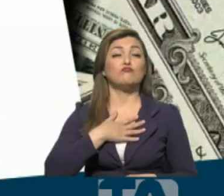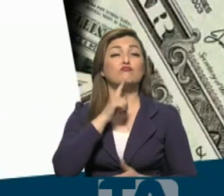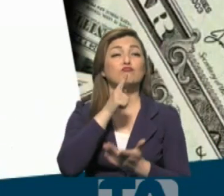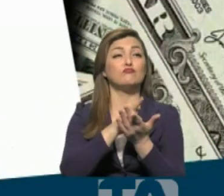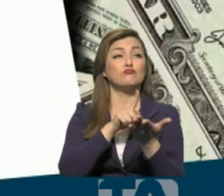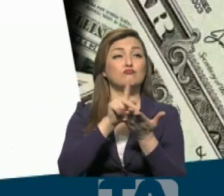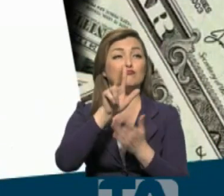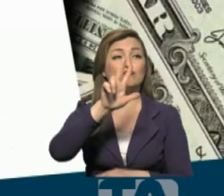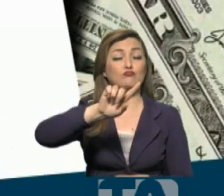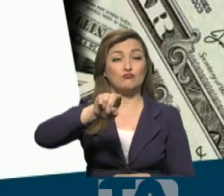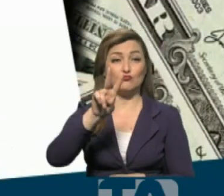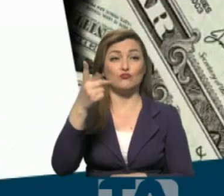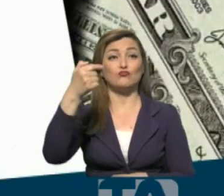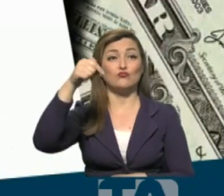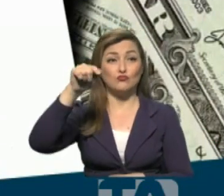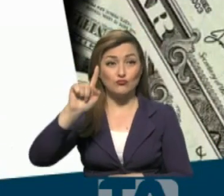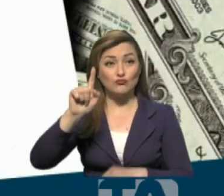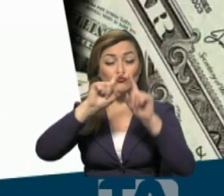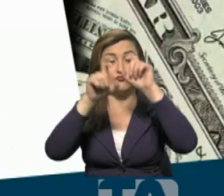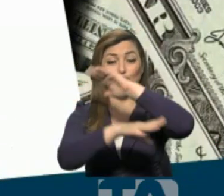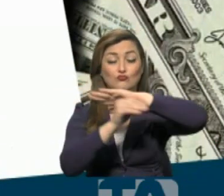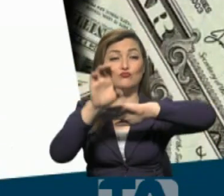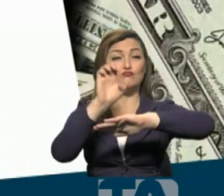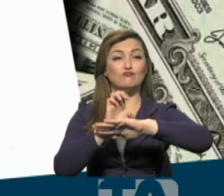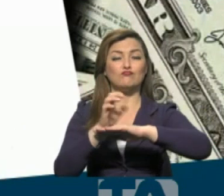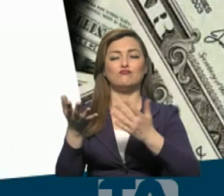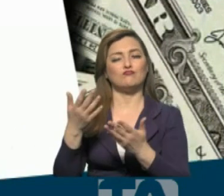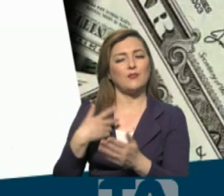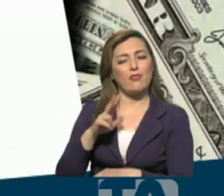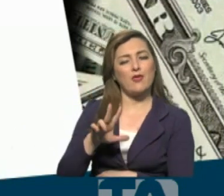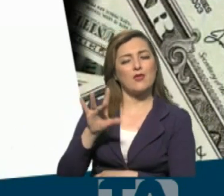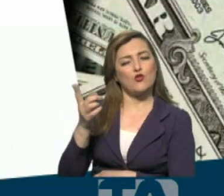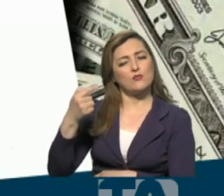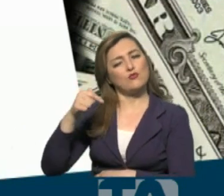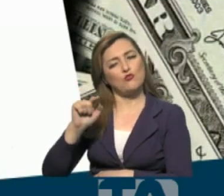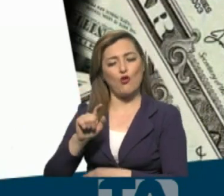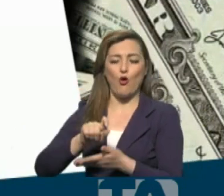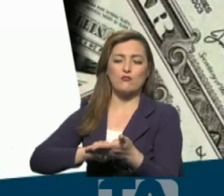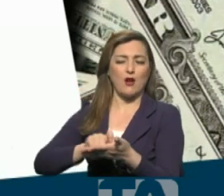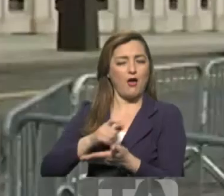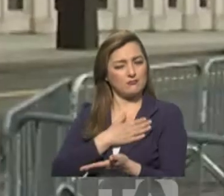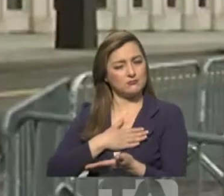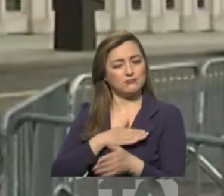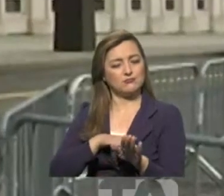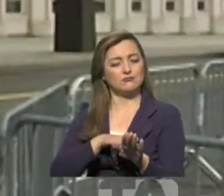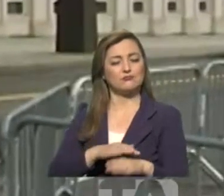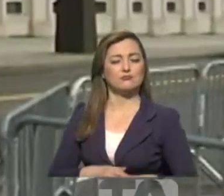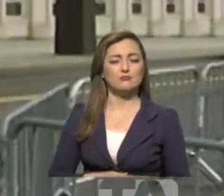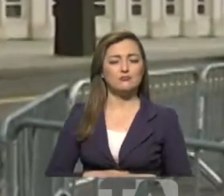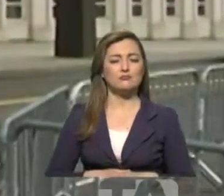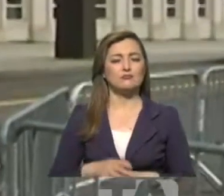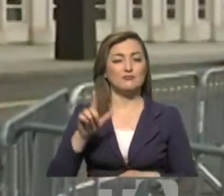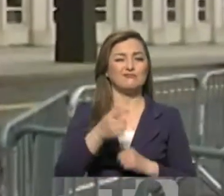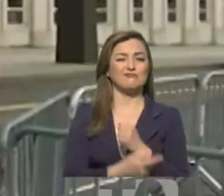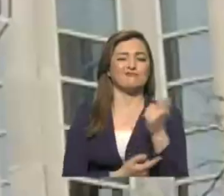millones de dólares a funcionarios de la estatal petrolera a cambio de 38 millones de dólares en contratos. Luque